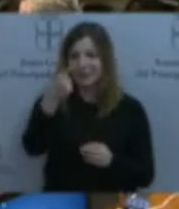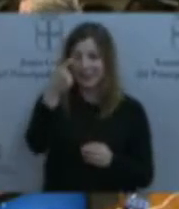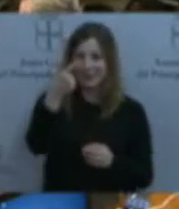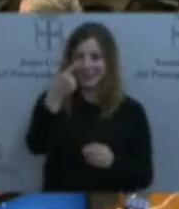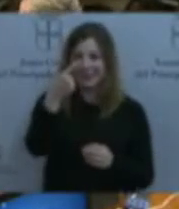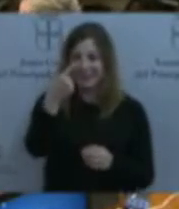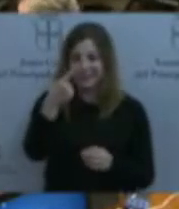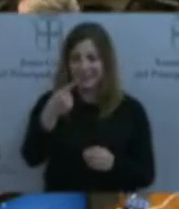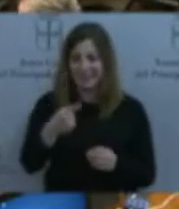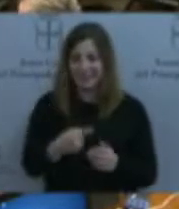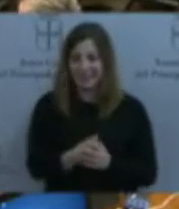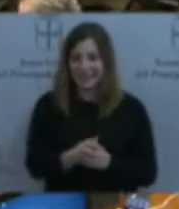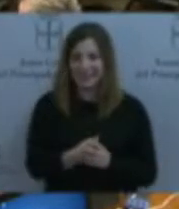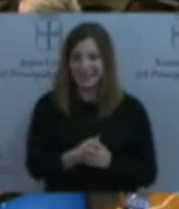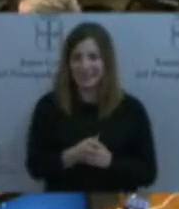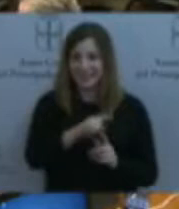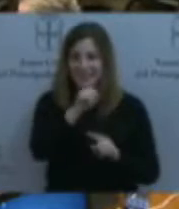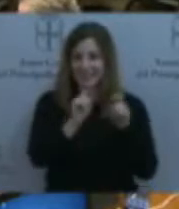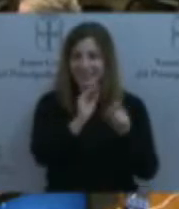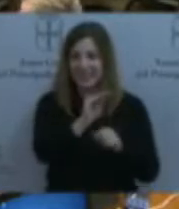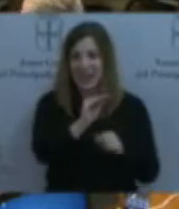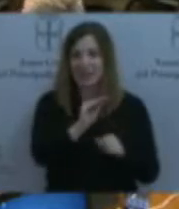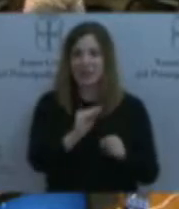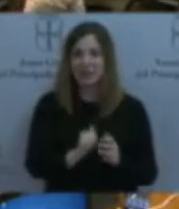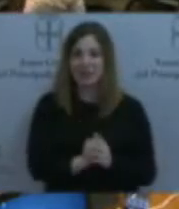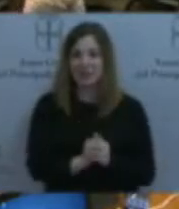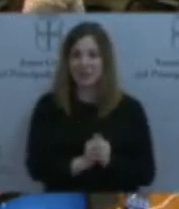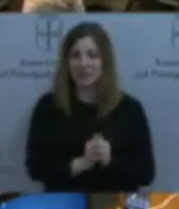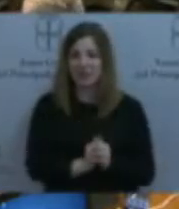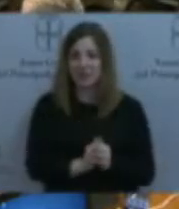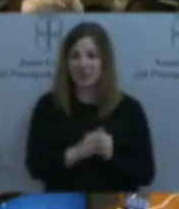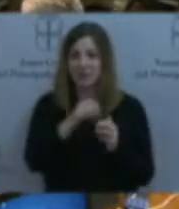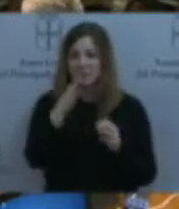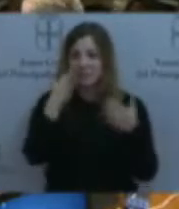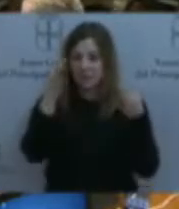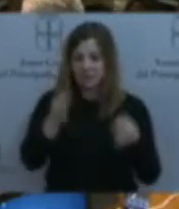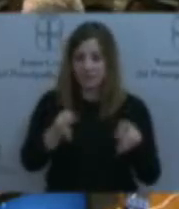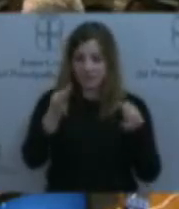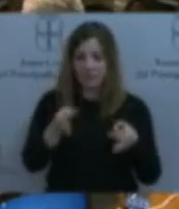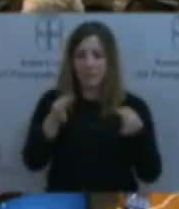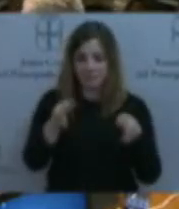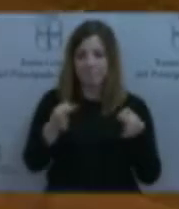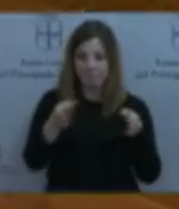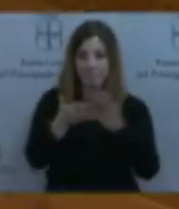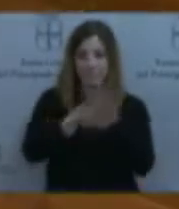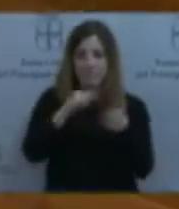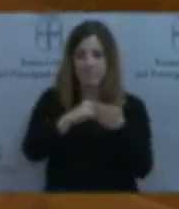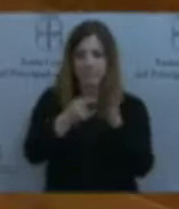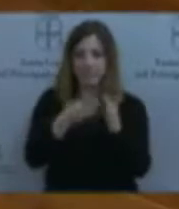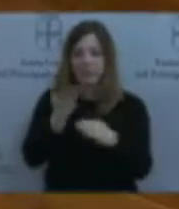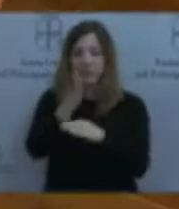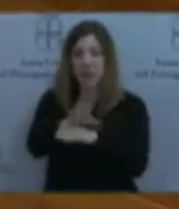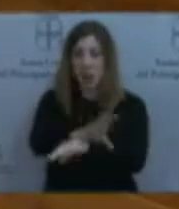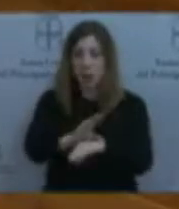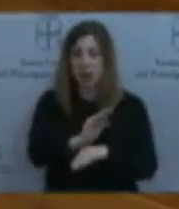ahora la ha modificado levemente, con acierto, porque hablaba de los proyectos presentados por su consejería y, efectivamente, el proyecto está